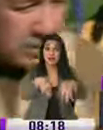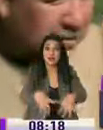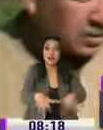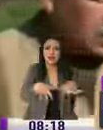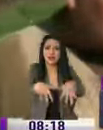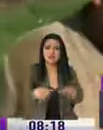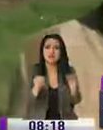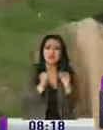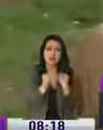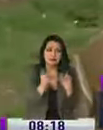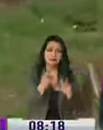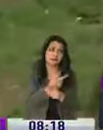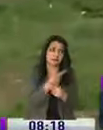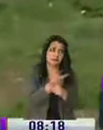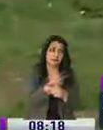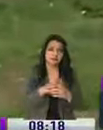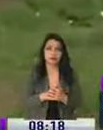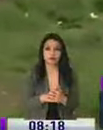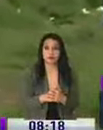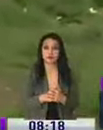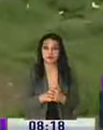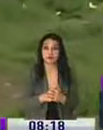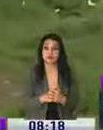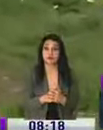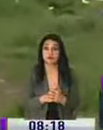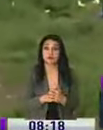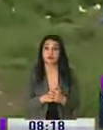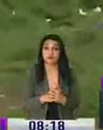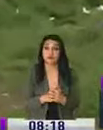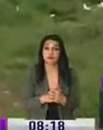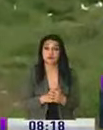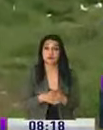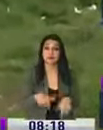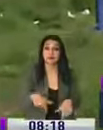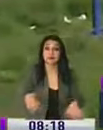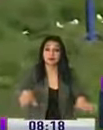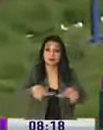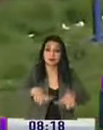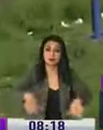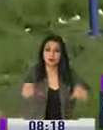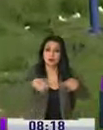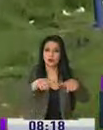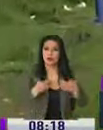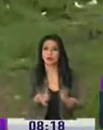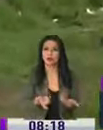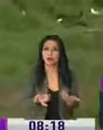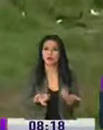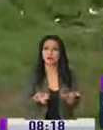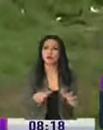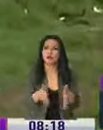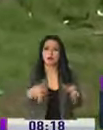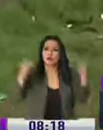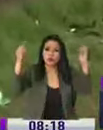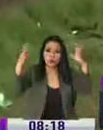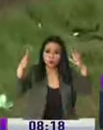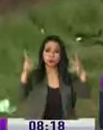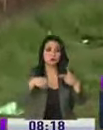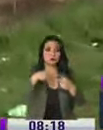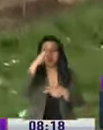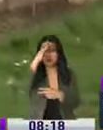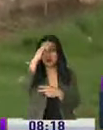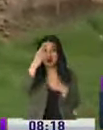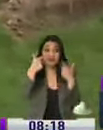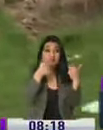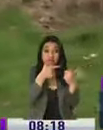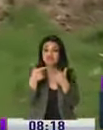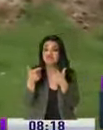más inseguridad. Eso también nos ha dado que aquí también por el momento no tengamos nada de iluminación, la policía no se da